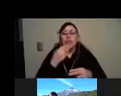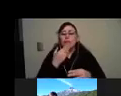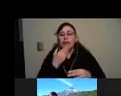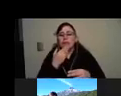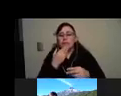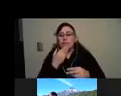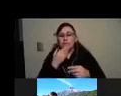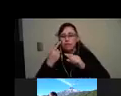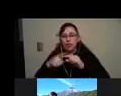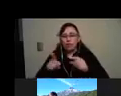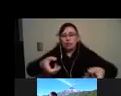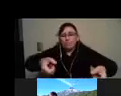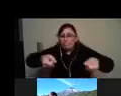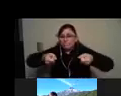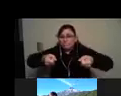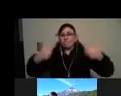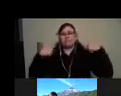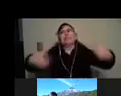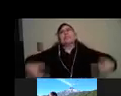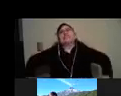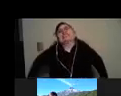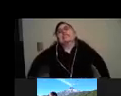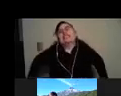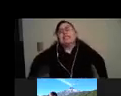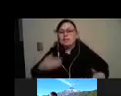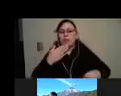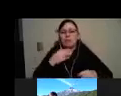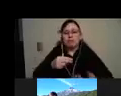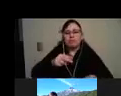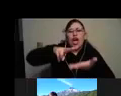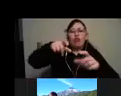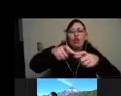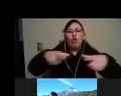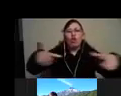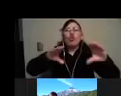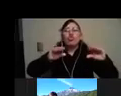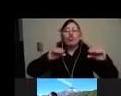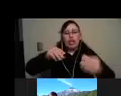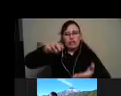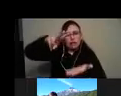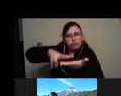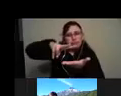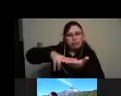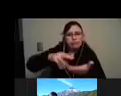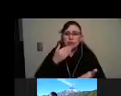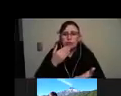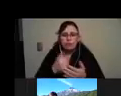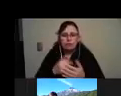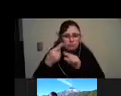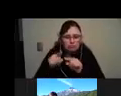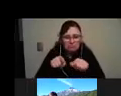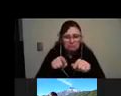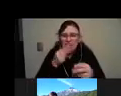ejercicios de alcance asistido, ejercicios en colchoneta, ejercicios con balón en alcance desde chiquititos,